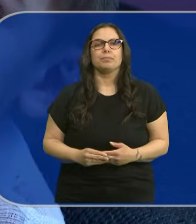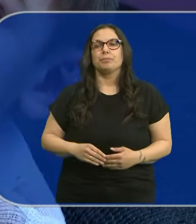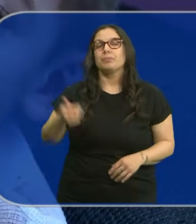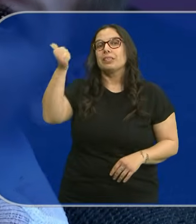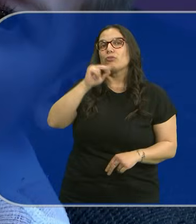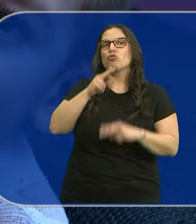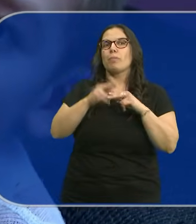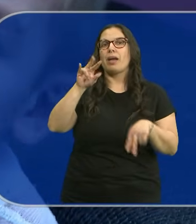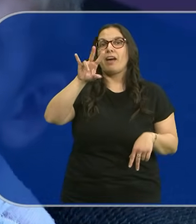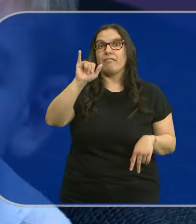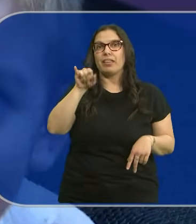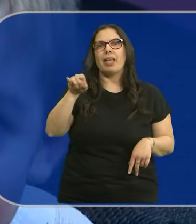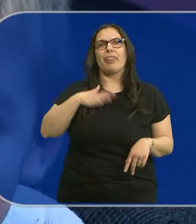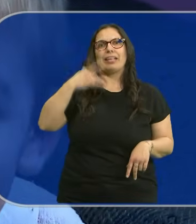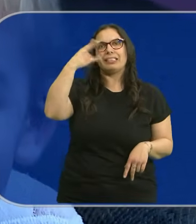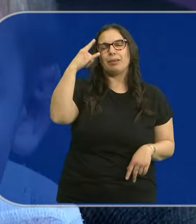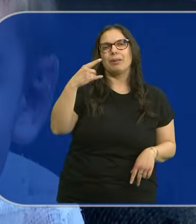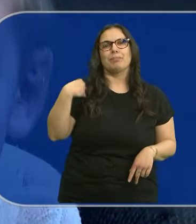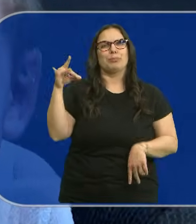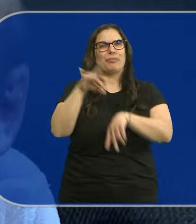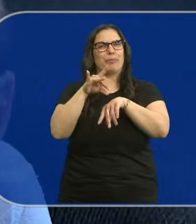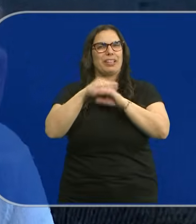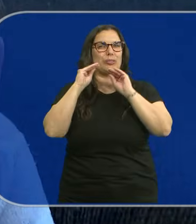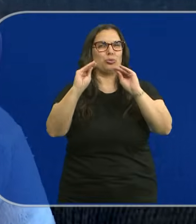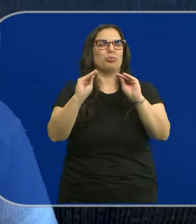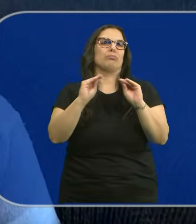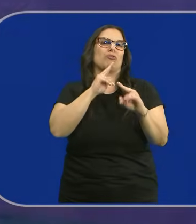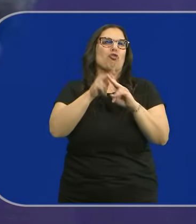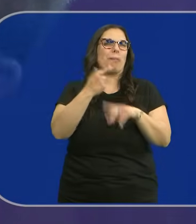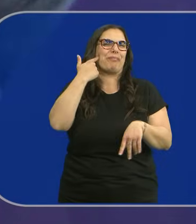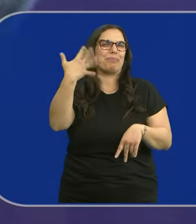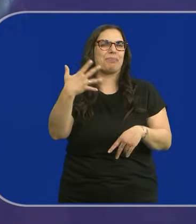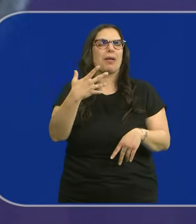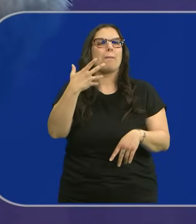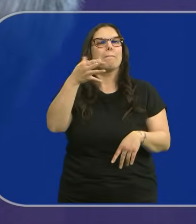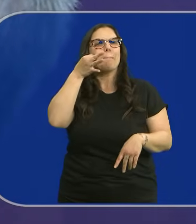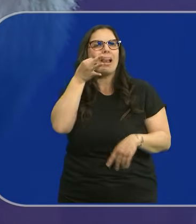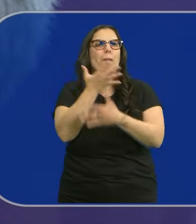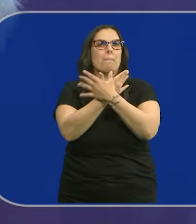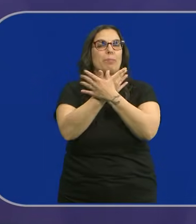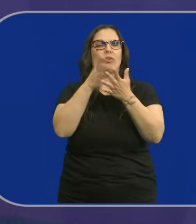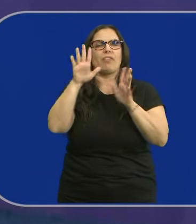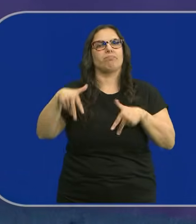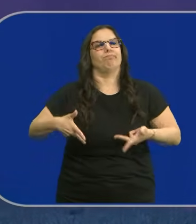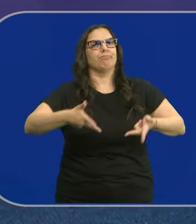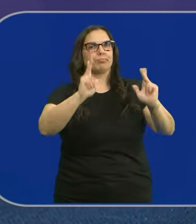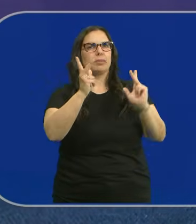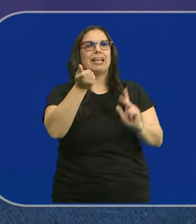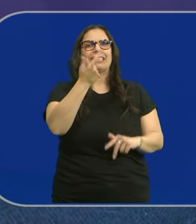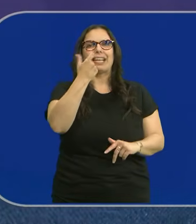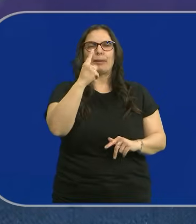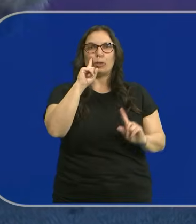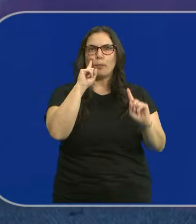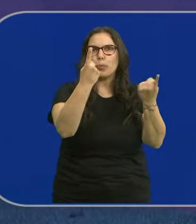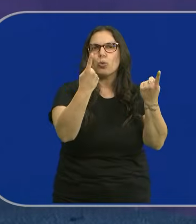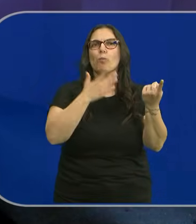Javi, el niño salmantino que padece epidermólosis bullosa, conocida como piel de mariposa, ha recibido la autorización para acceder a un tratamiento